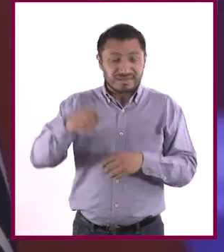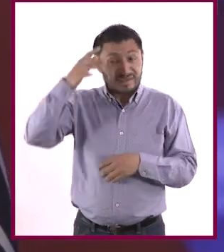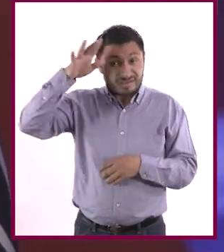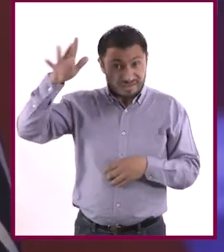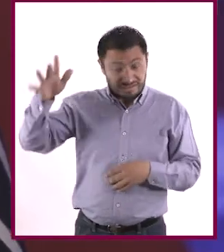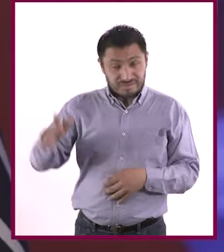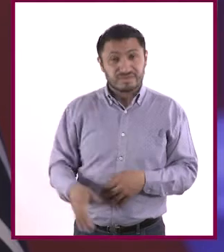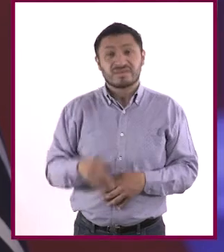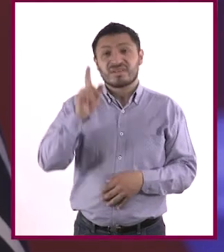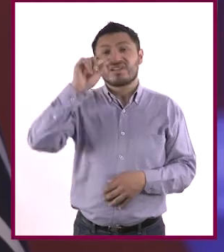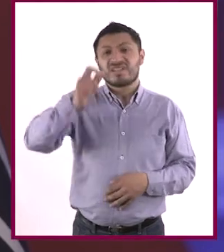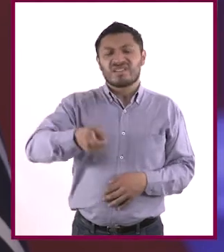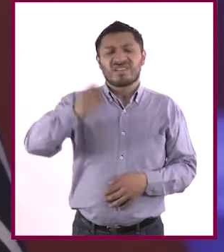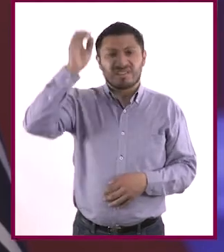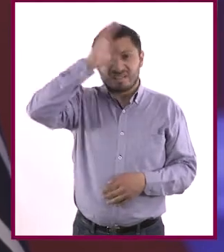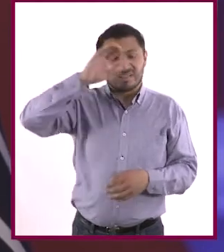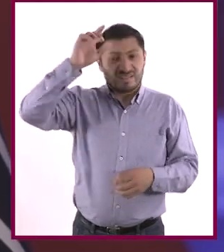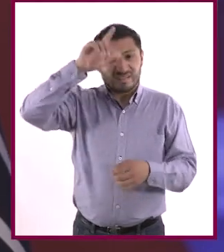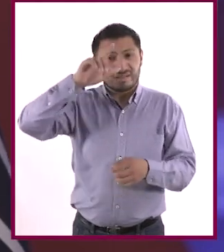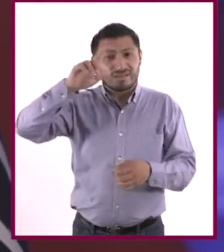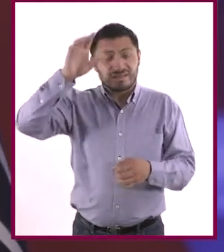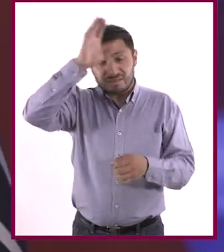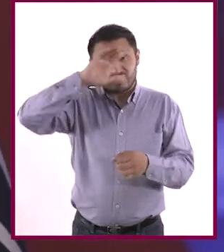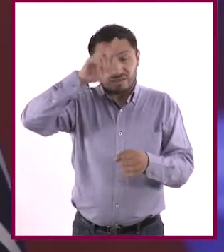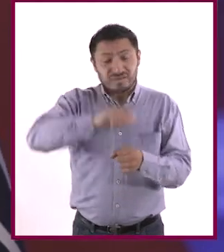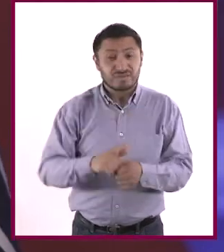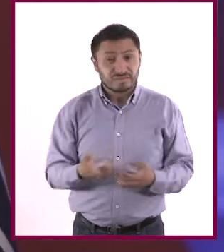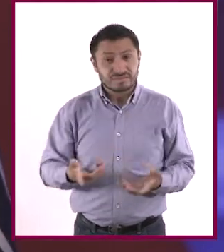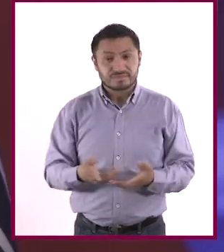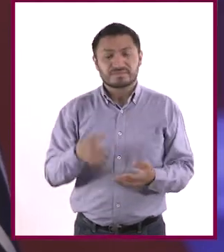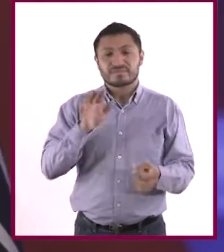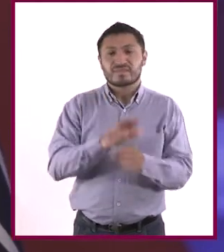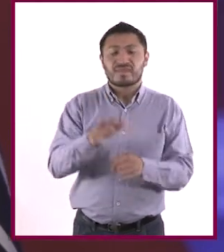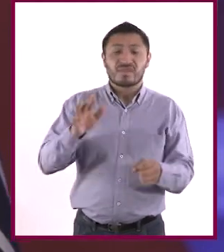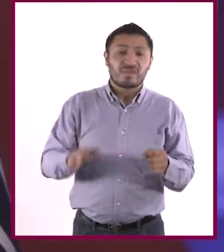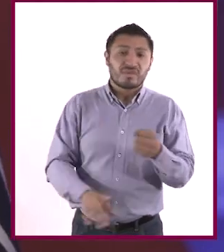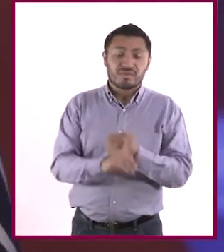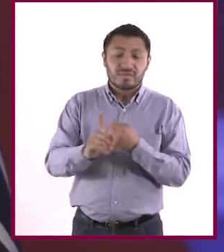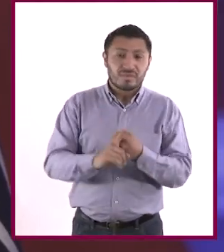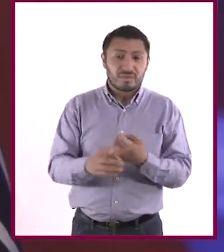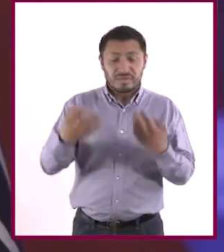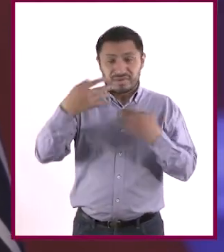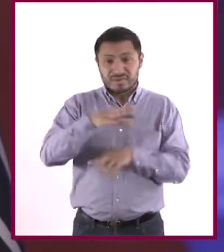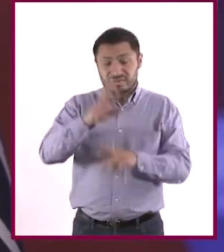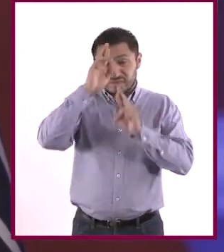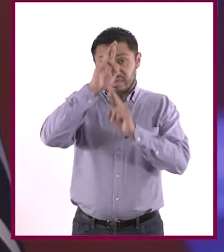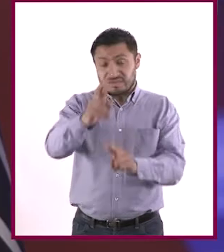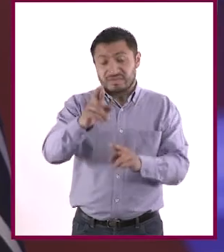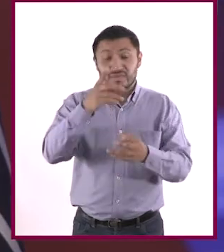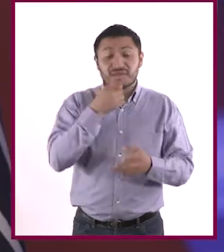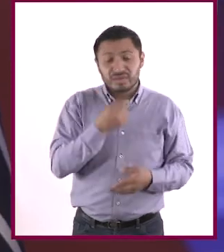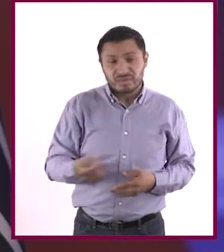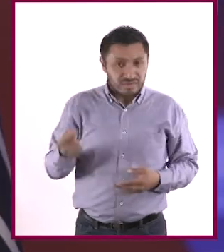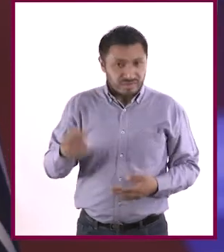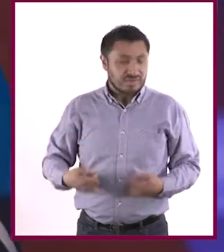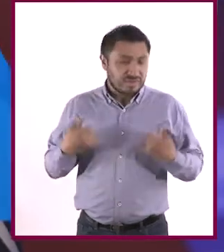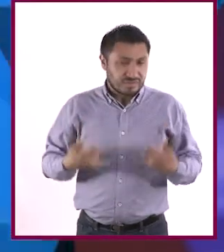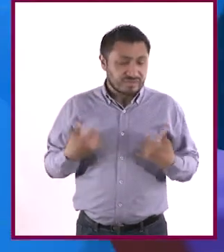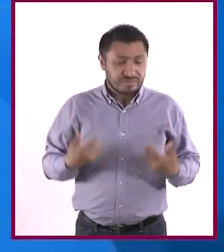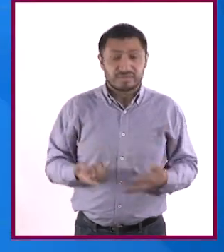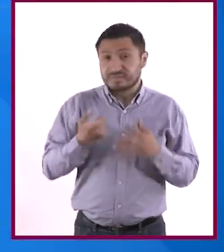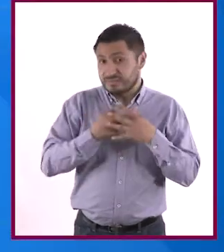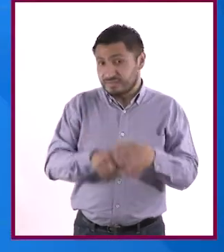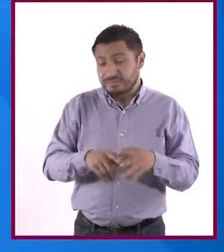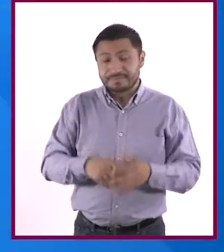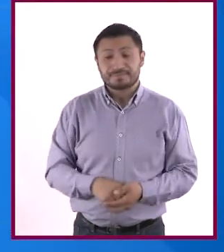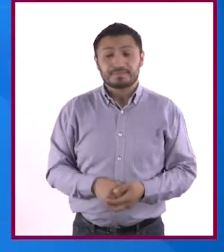qué es una cultura adultocentrista y qué consecuencias tiene en relación con el respeto de los derechos de niños, niñas y adolescentes. Empezamos.